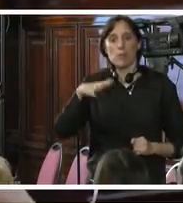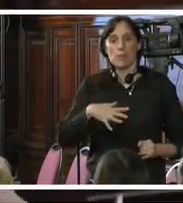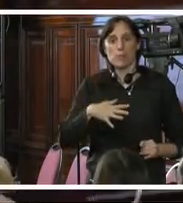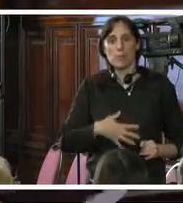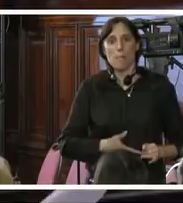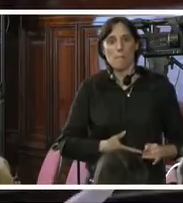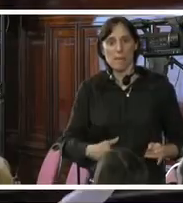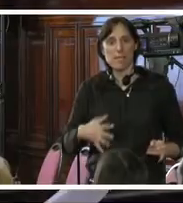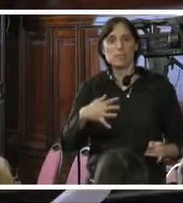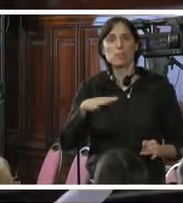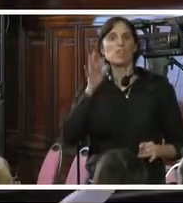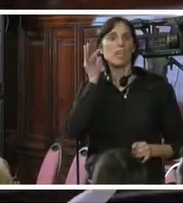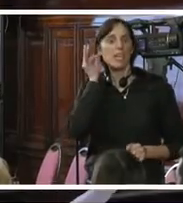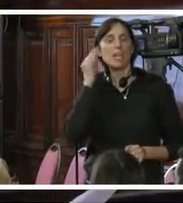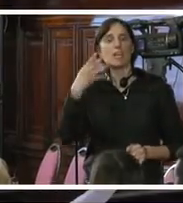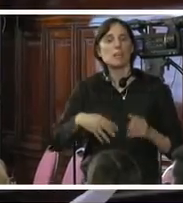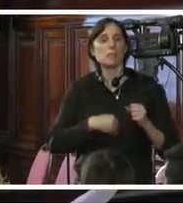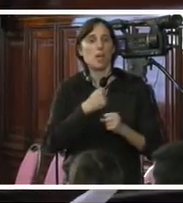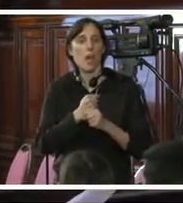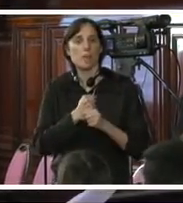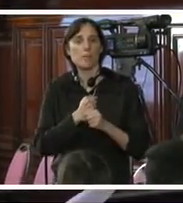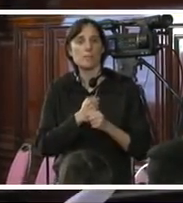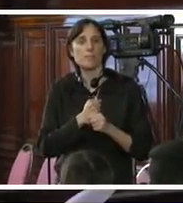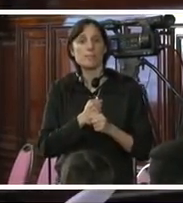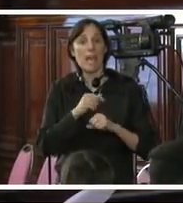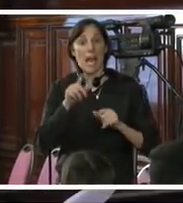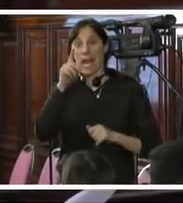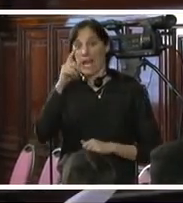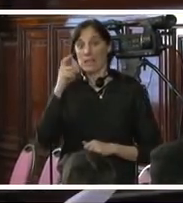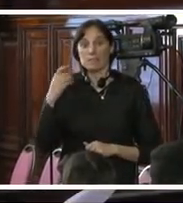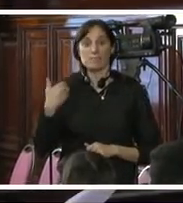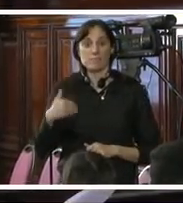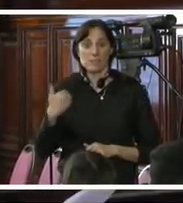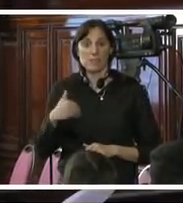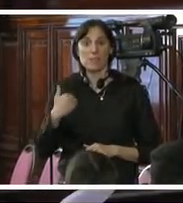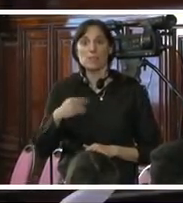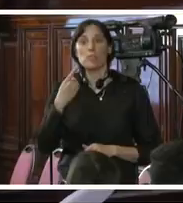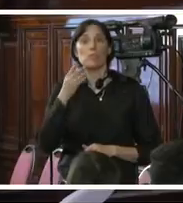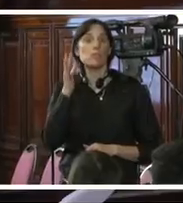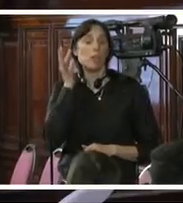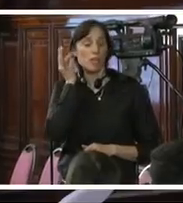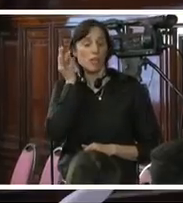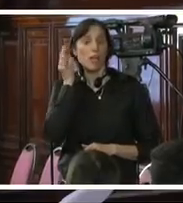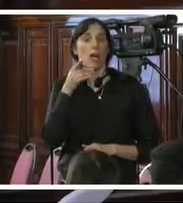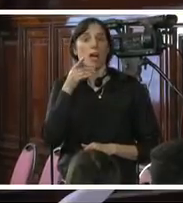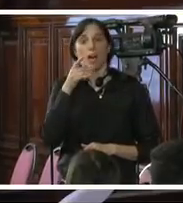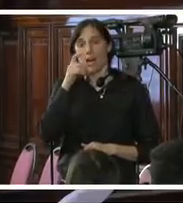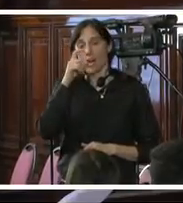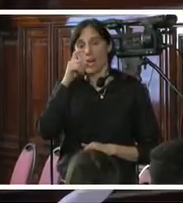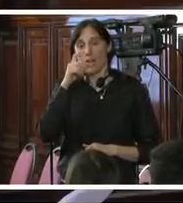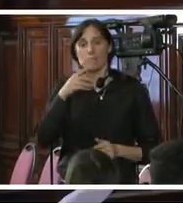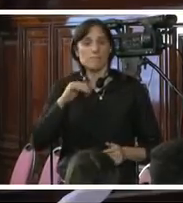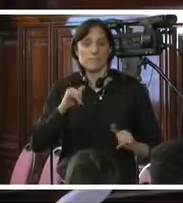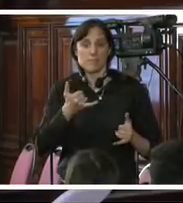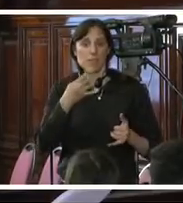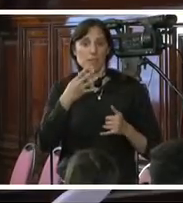14 años. En Argentina, cada 3 horas una niña de 14 años o menos se convierte en